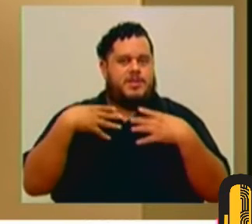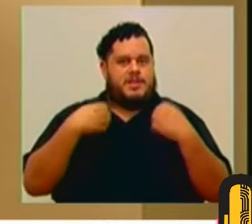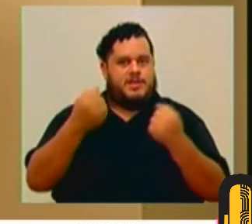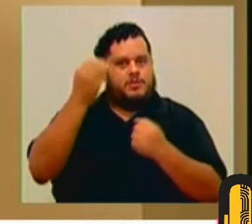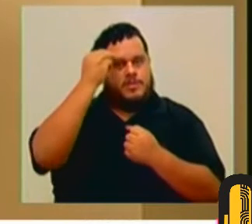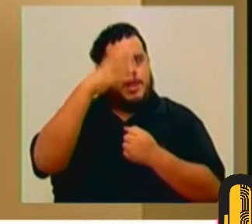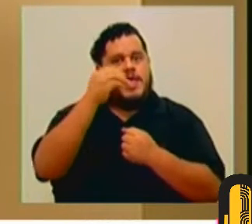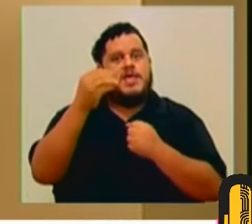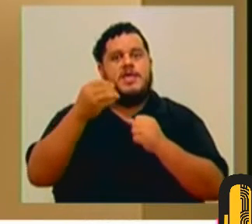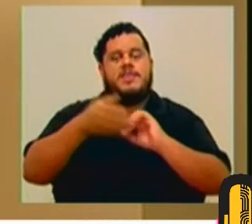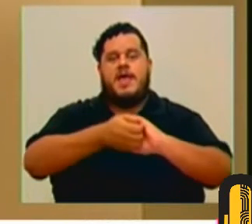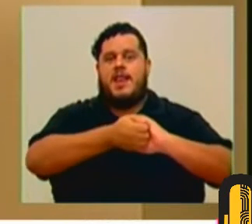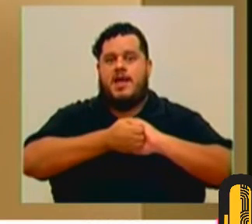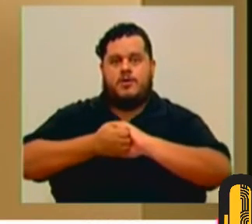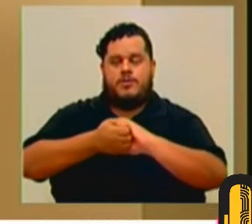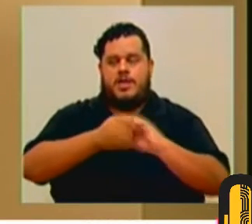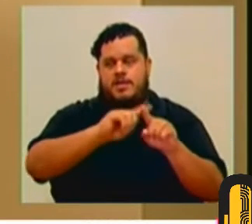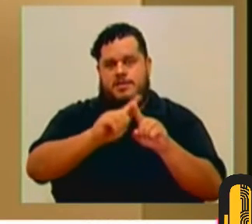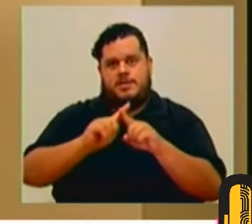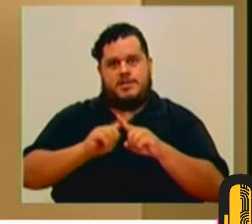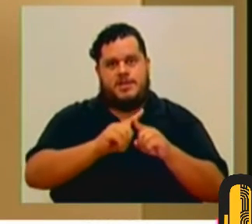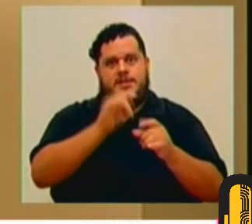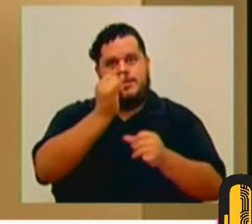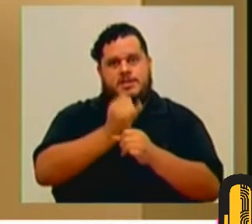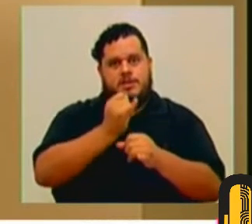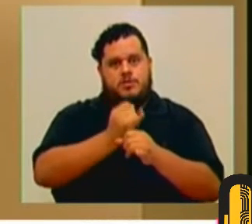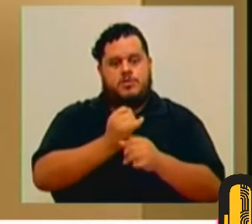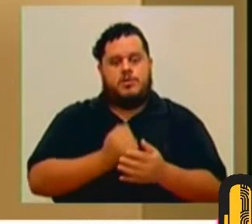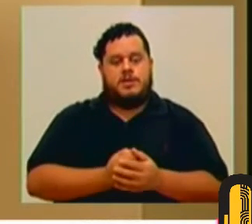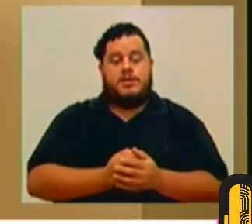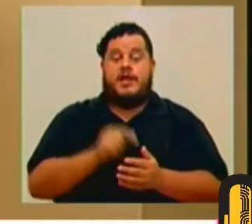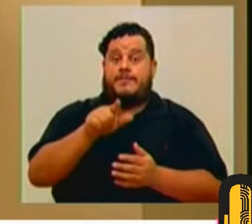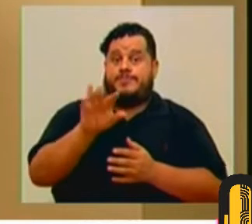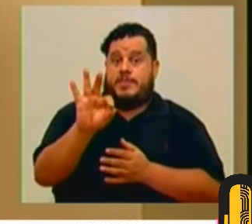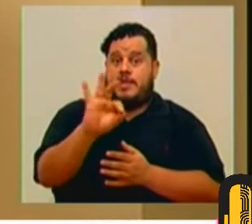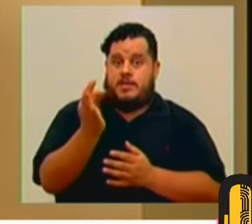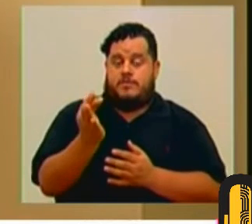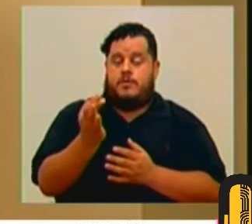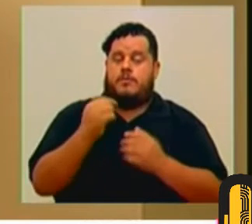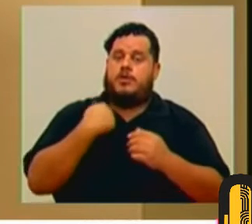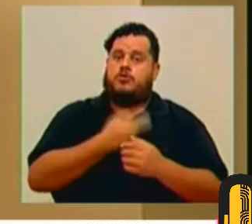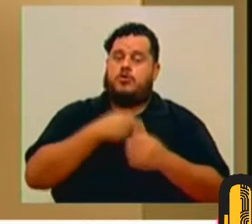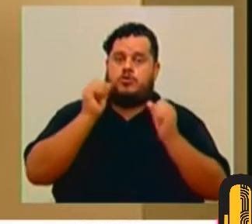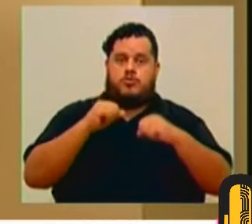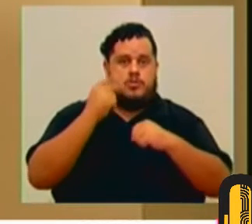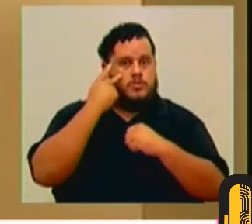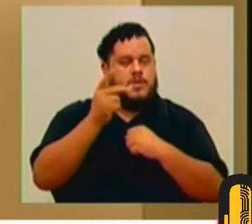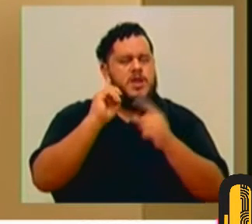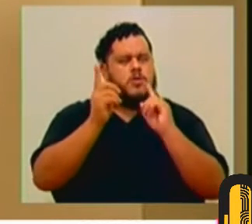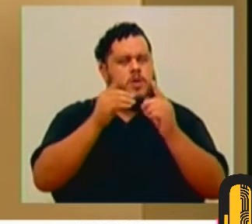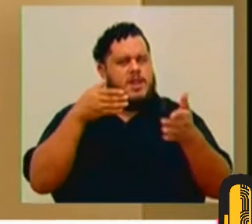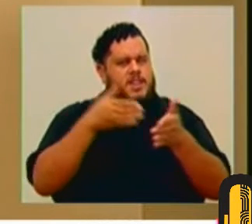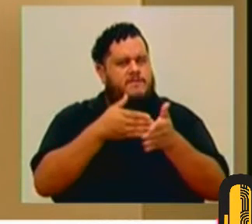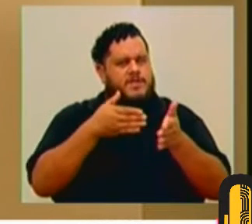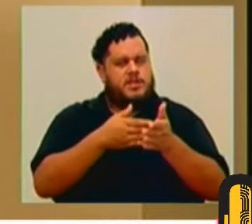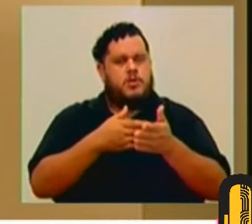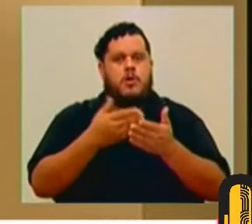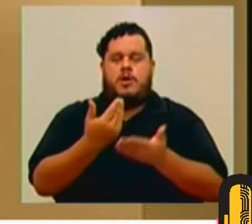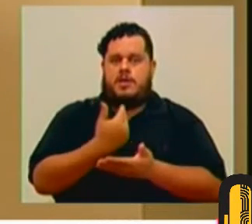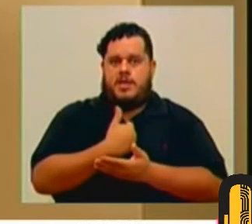la cooperación entre diferentes instituciones. De esta manera podremos ver cuál es la afectación que están